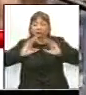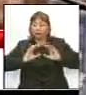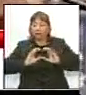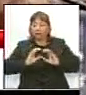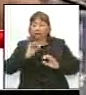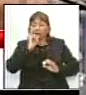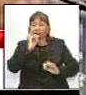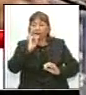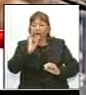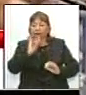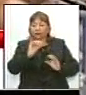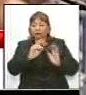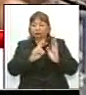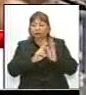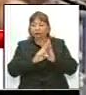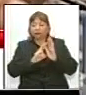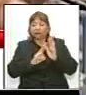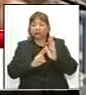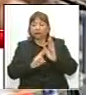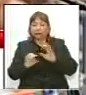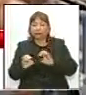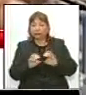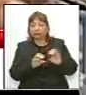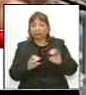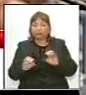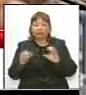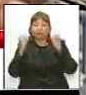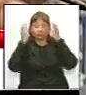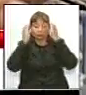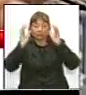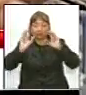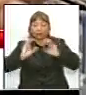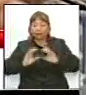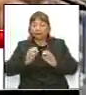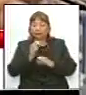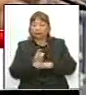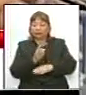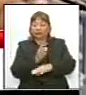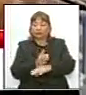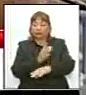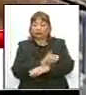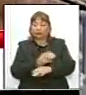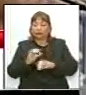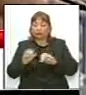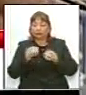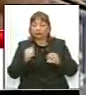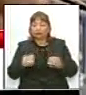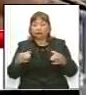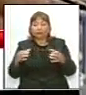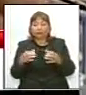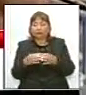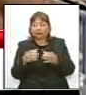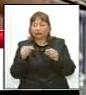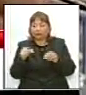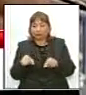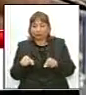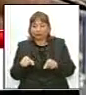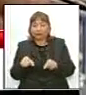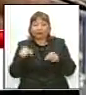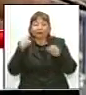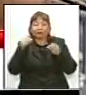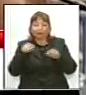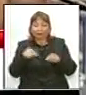y realizar coordinaciones para el adecuado desarrollo de las actividades del Congreso. Entonces